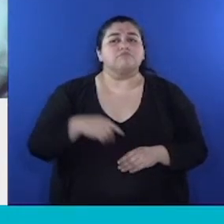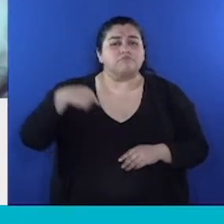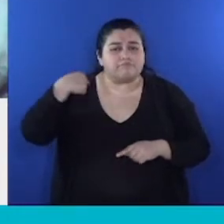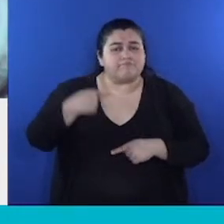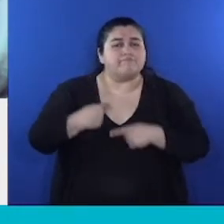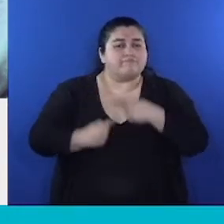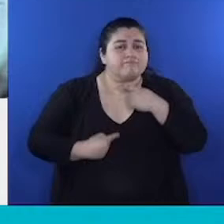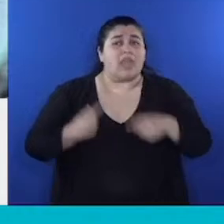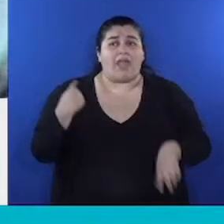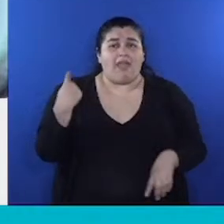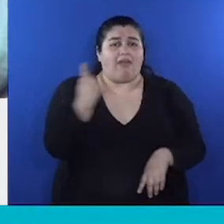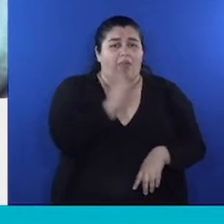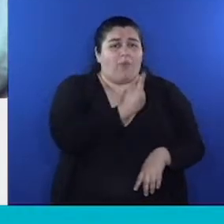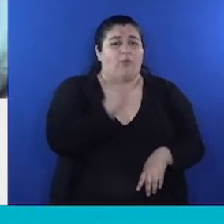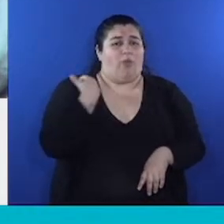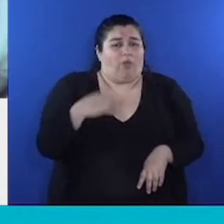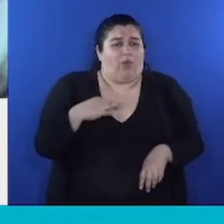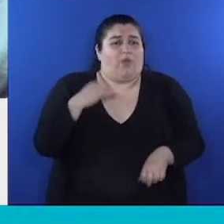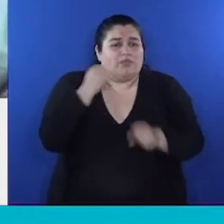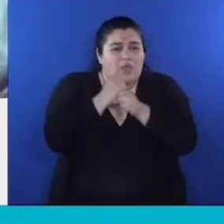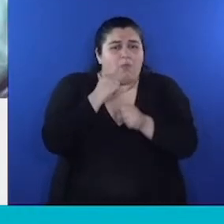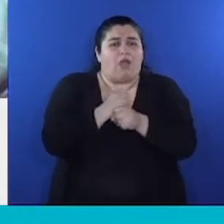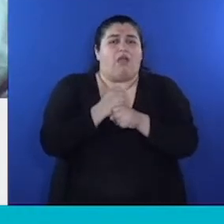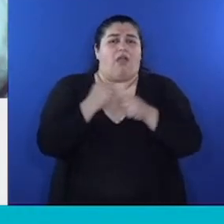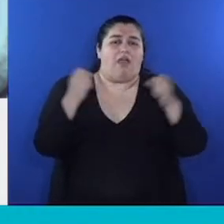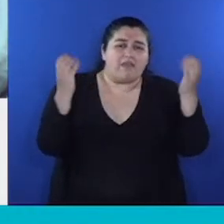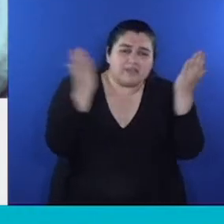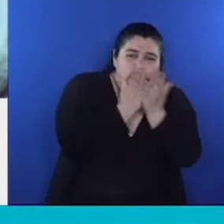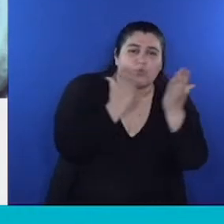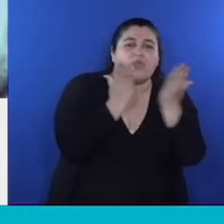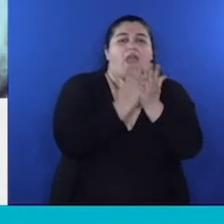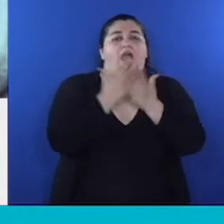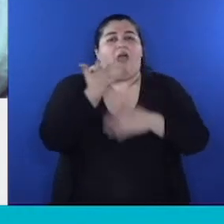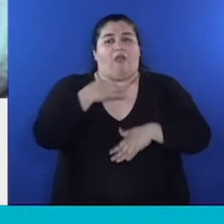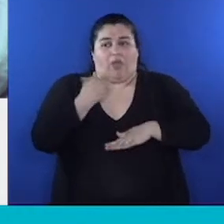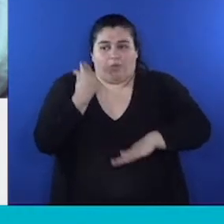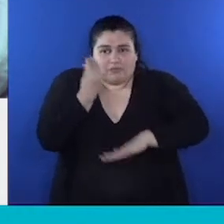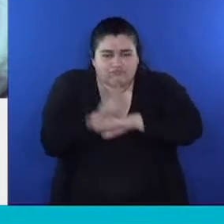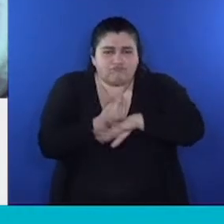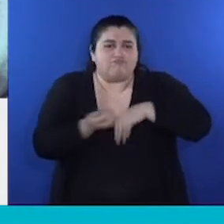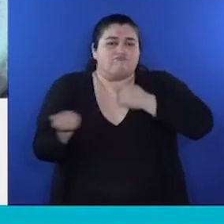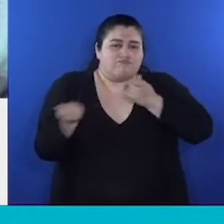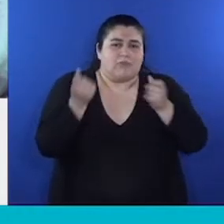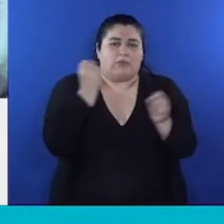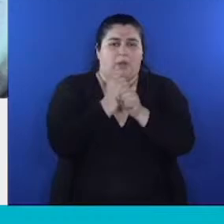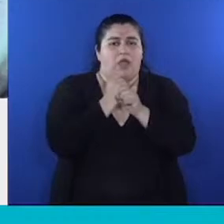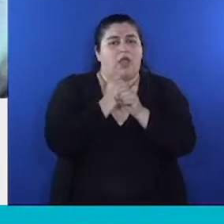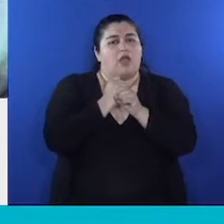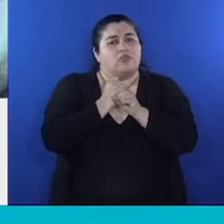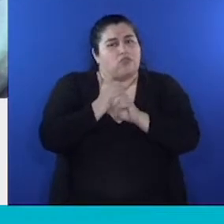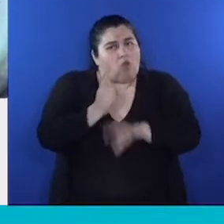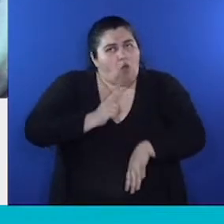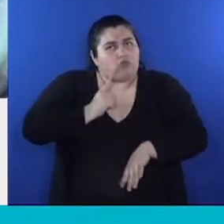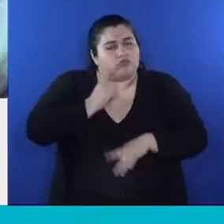nosotros debe trabajar, debe estudiar y debe legislar intentando honrar